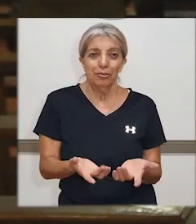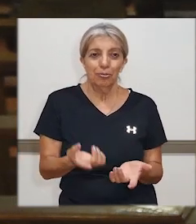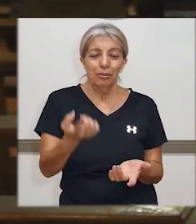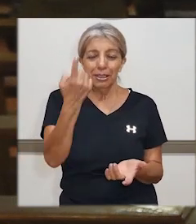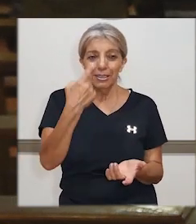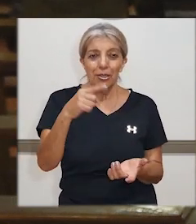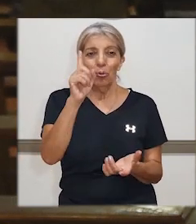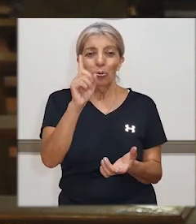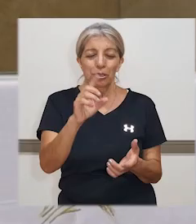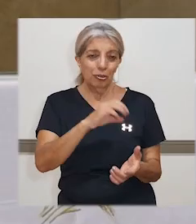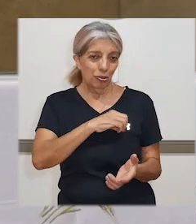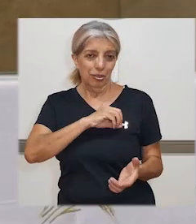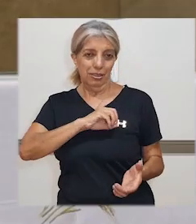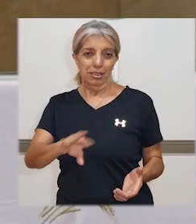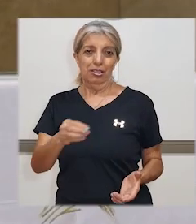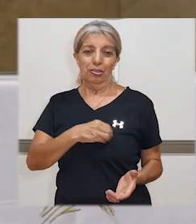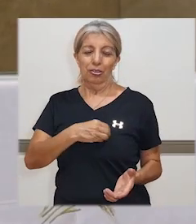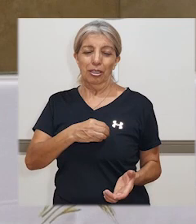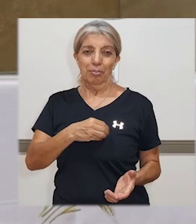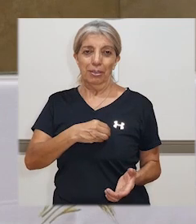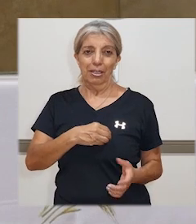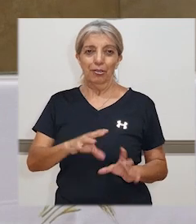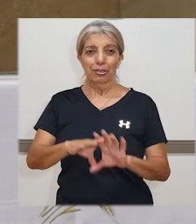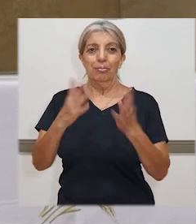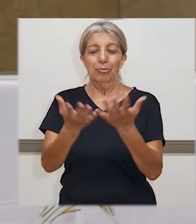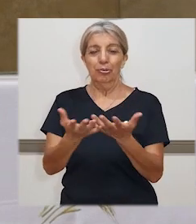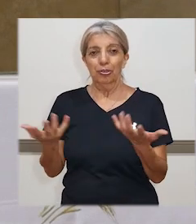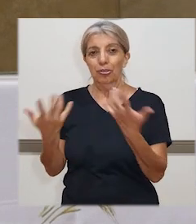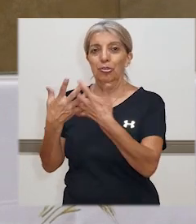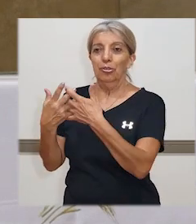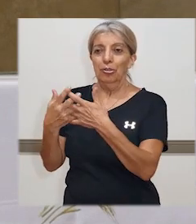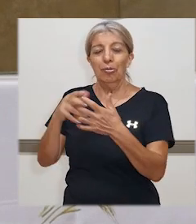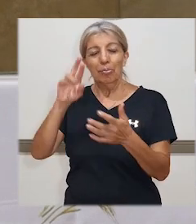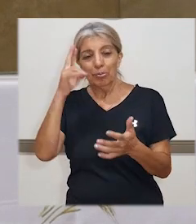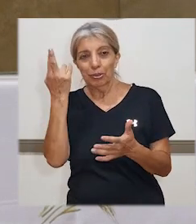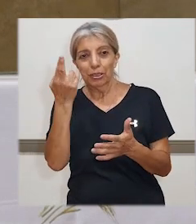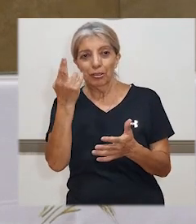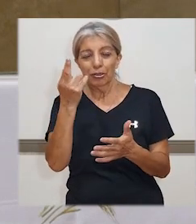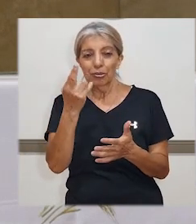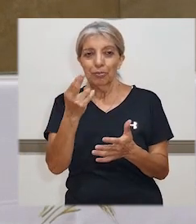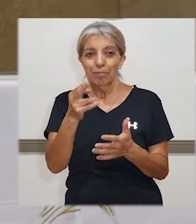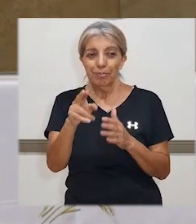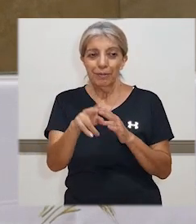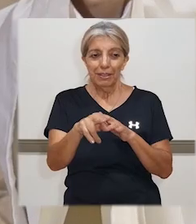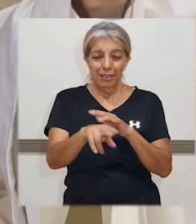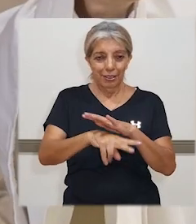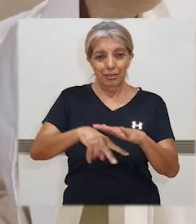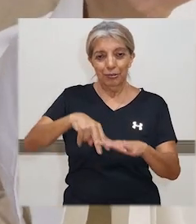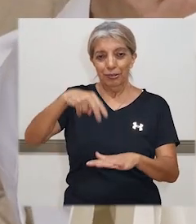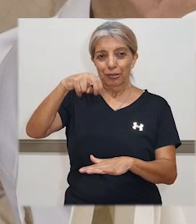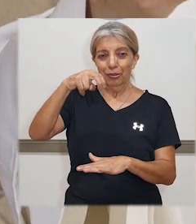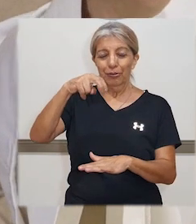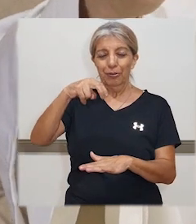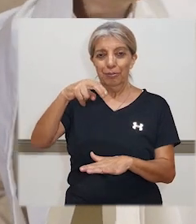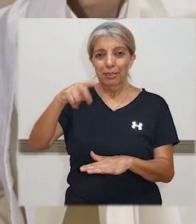el pecado del mundo, muriendo destruyó nuestra muerte y resucitando restauró la vida. Por